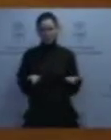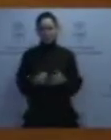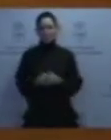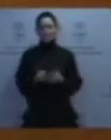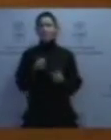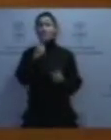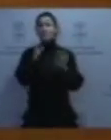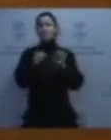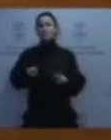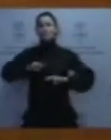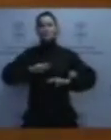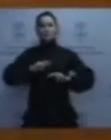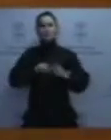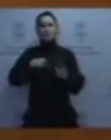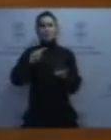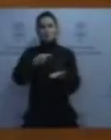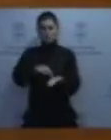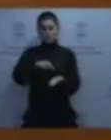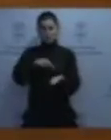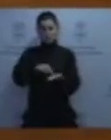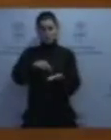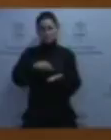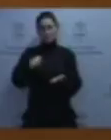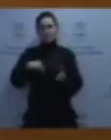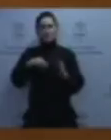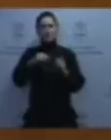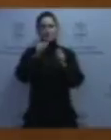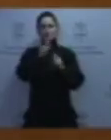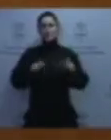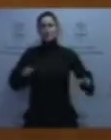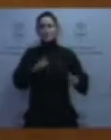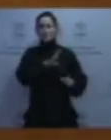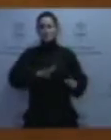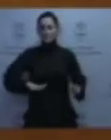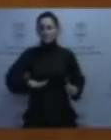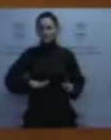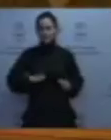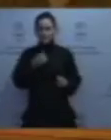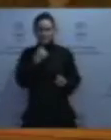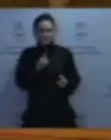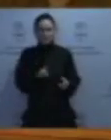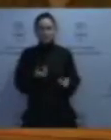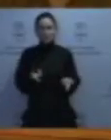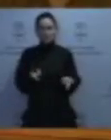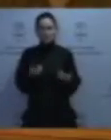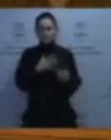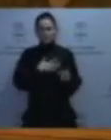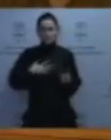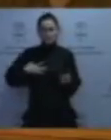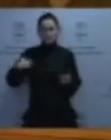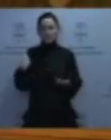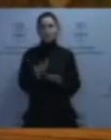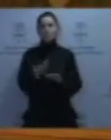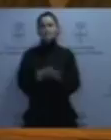Dijeron en respuesta a las protestas del colectivo de facultativos interinos. Pero de esta declaración de intenciones hay constancia en